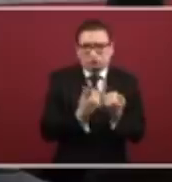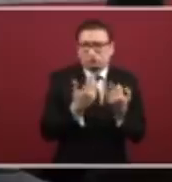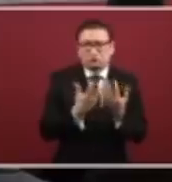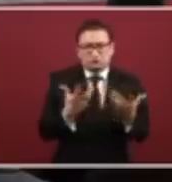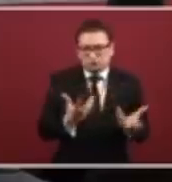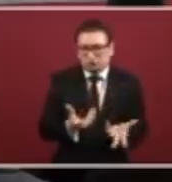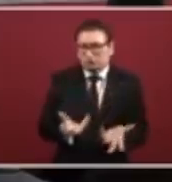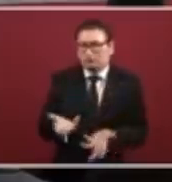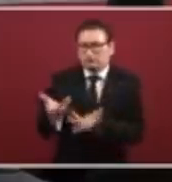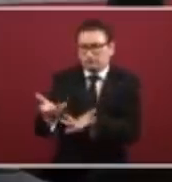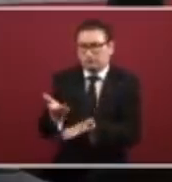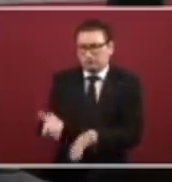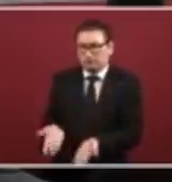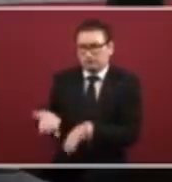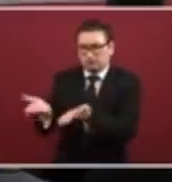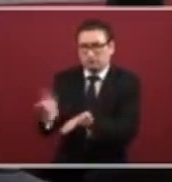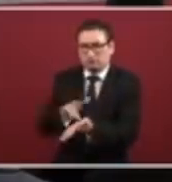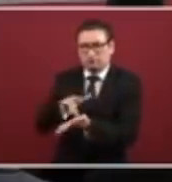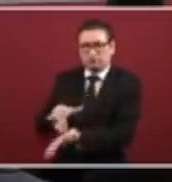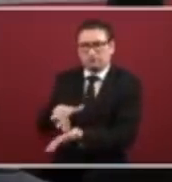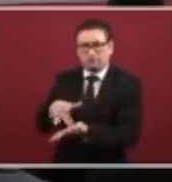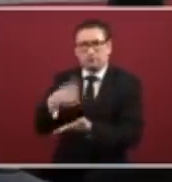tal encomienda del presidente.